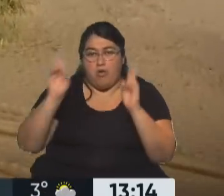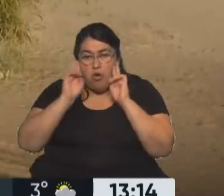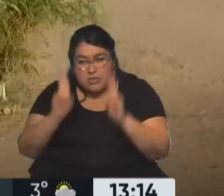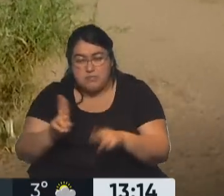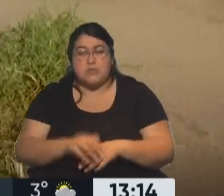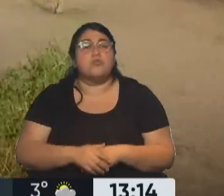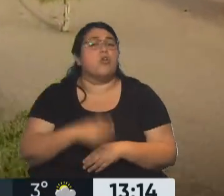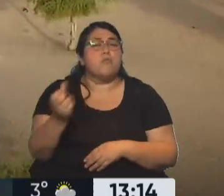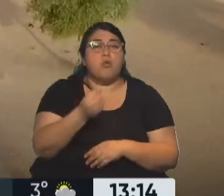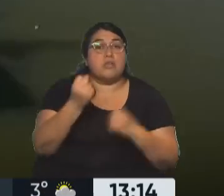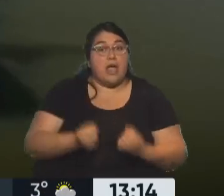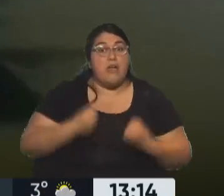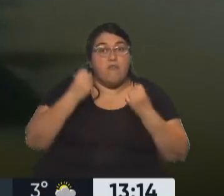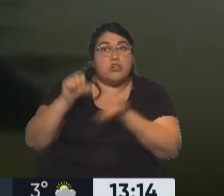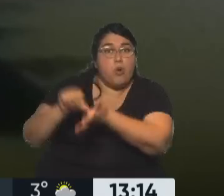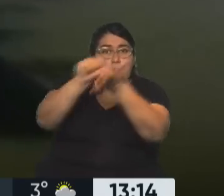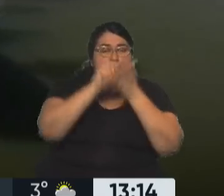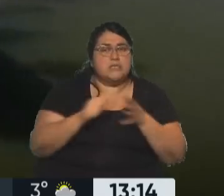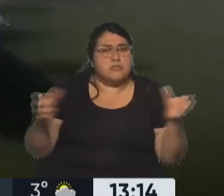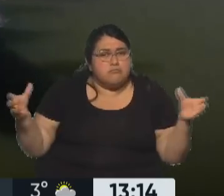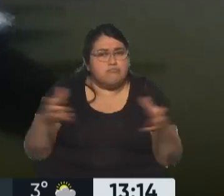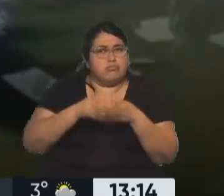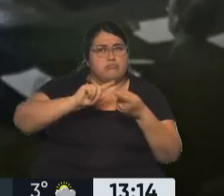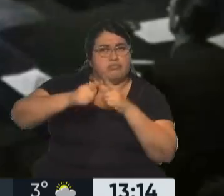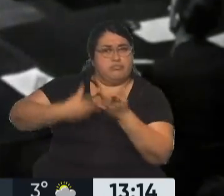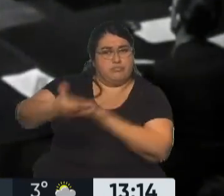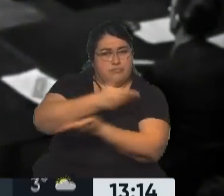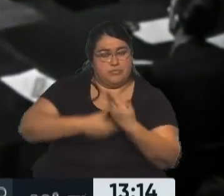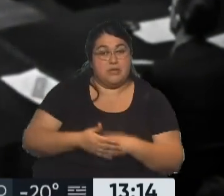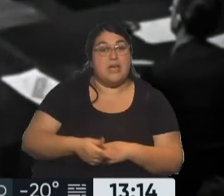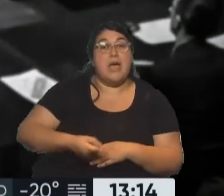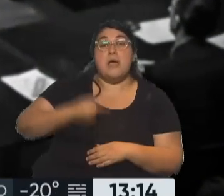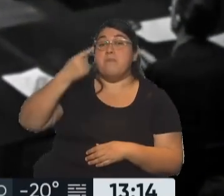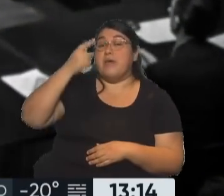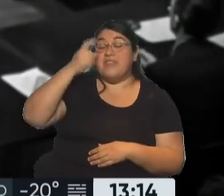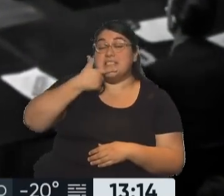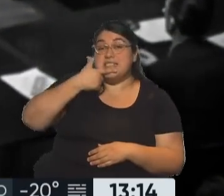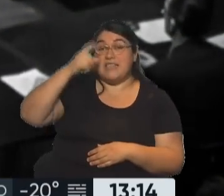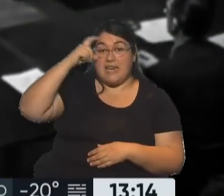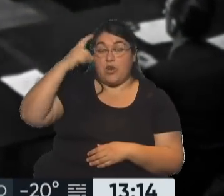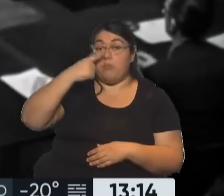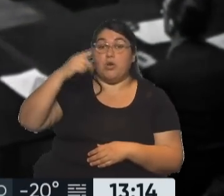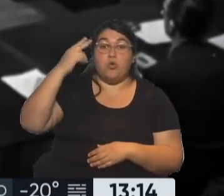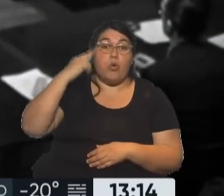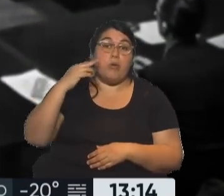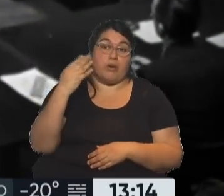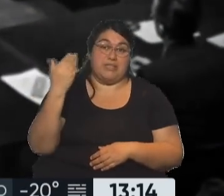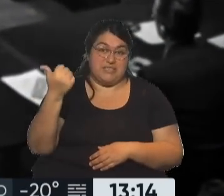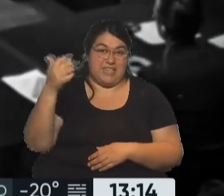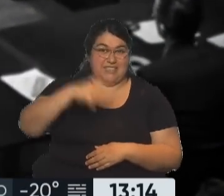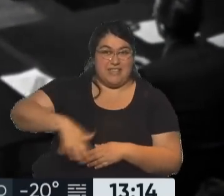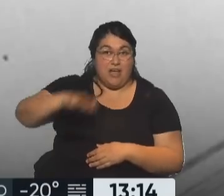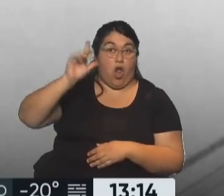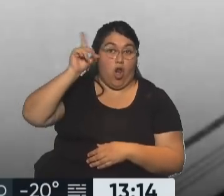coordinar los esfuerzos de las naciones. Su primera sesión fue el 17 de enero de 1946 en Londres y desde